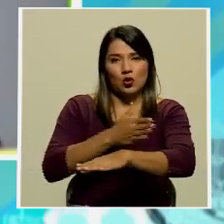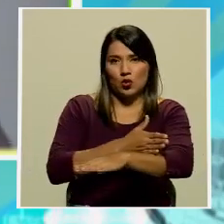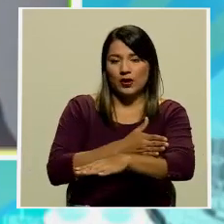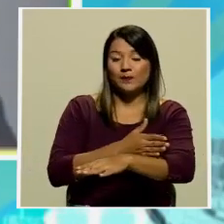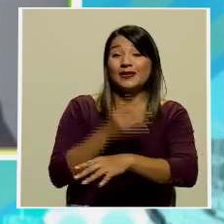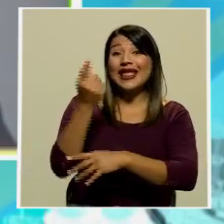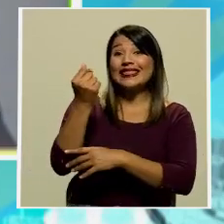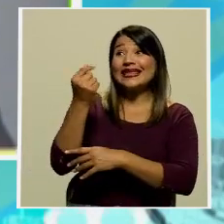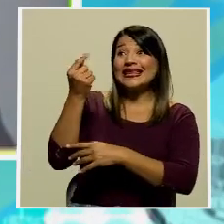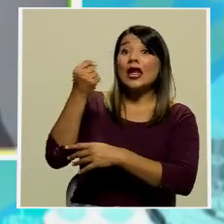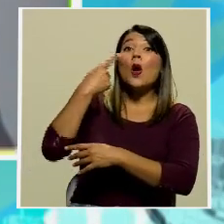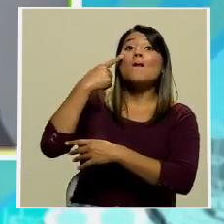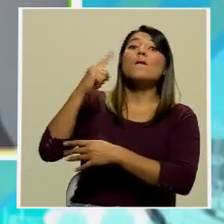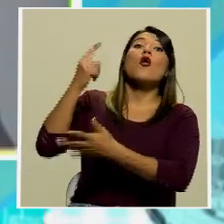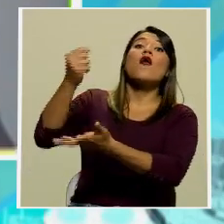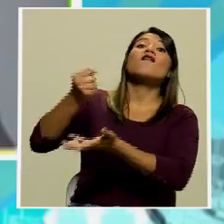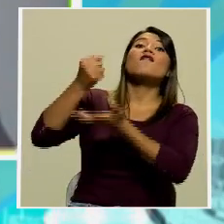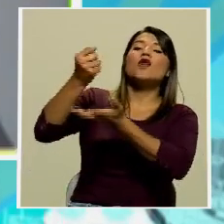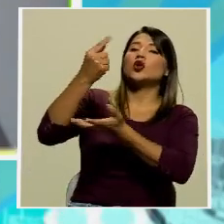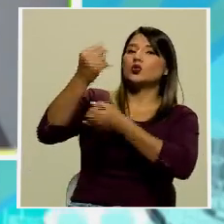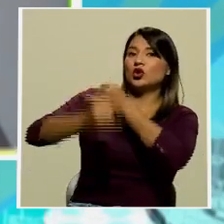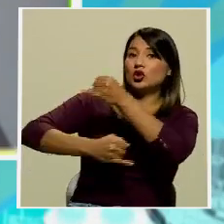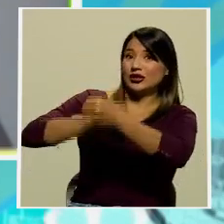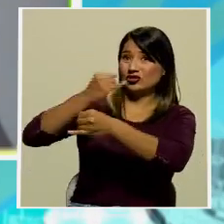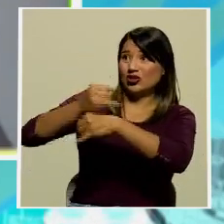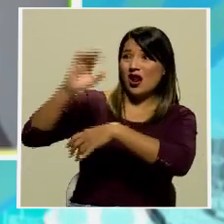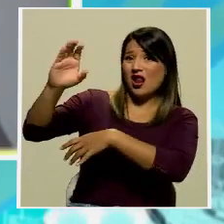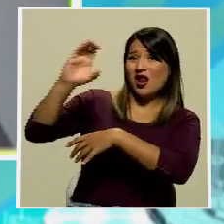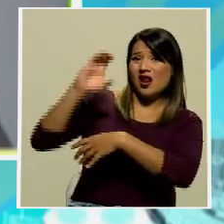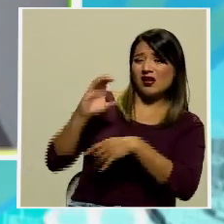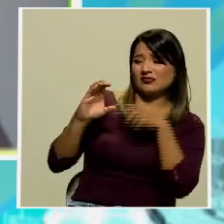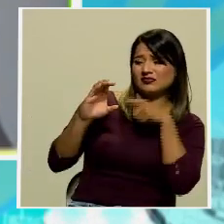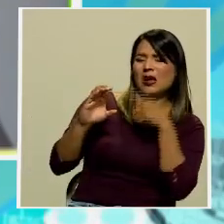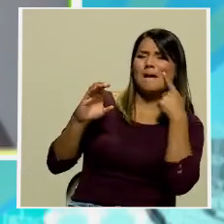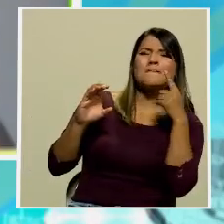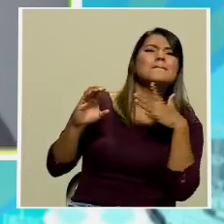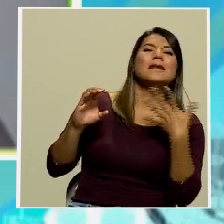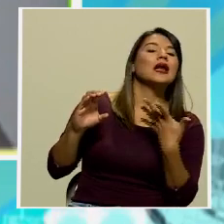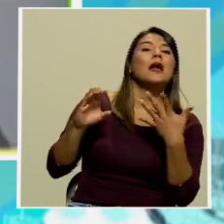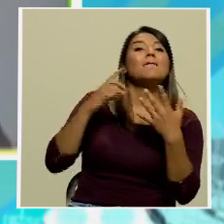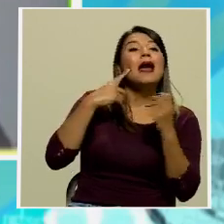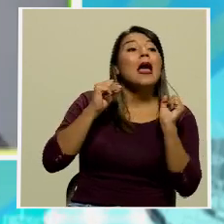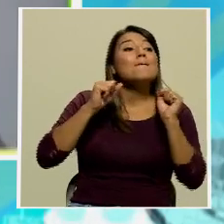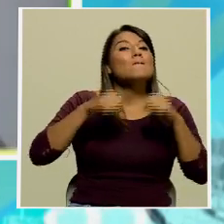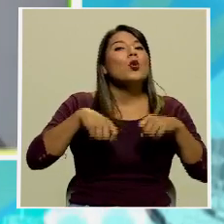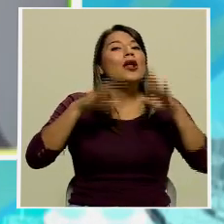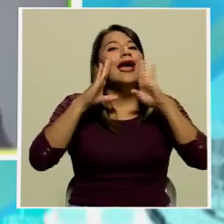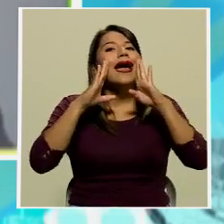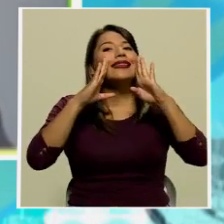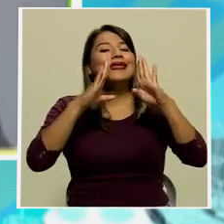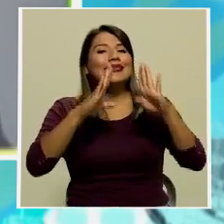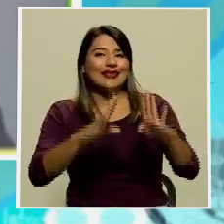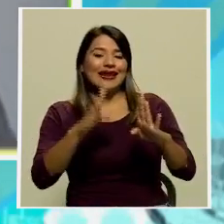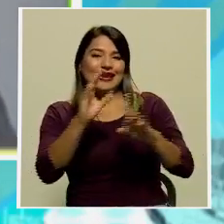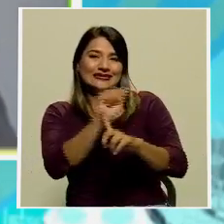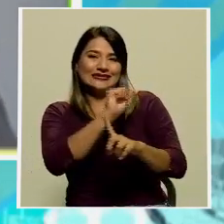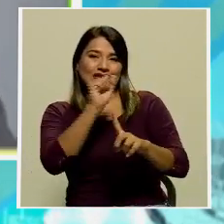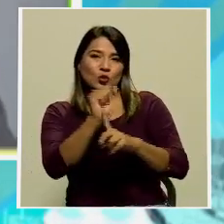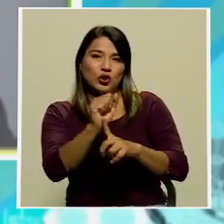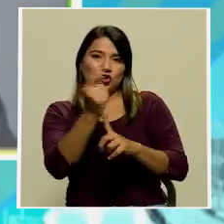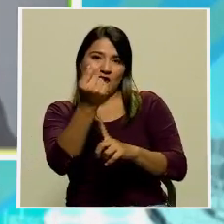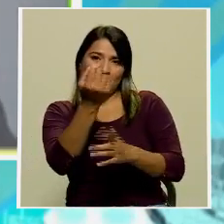Fondo Monetario Internacional llegan a ayudar a cubrir, digámoslo así, el día a día de las finanzas públicas, que